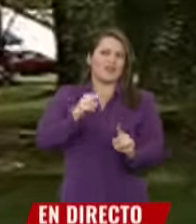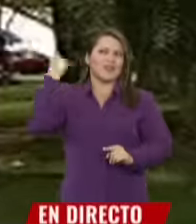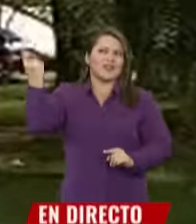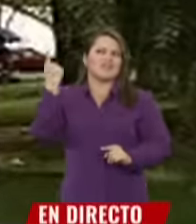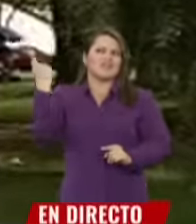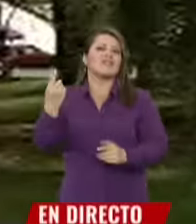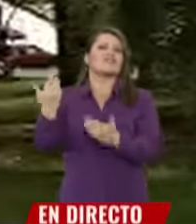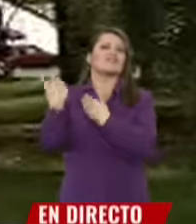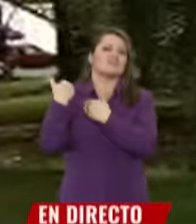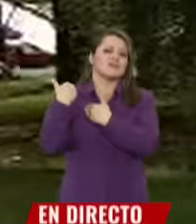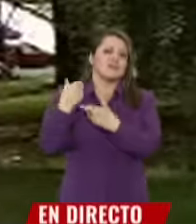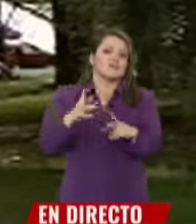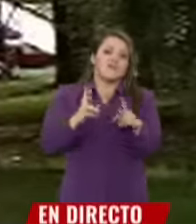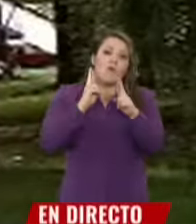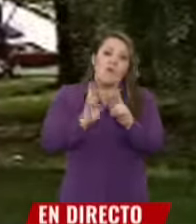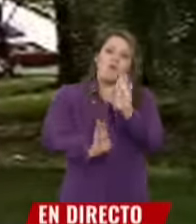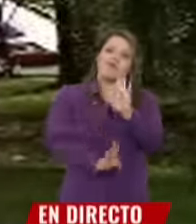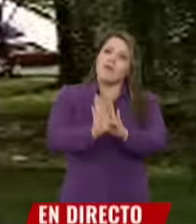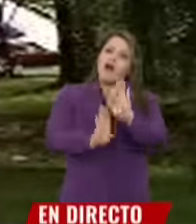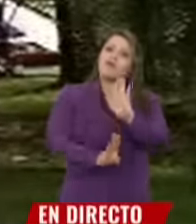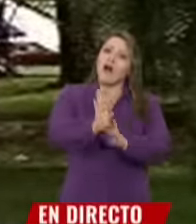Pensamos que y esperamos que se mantenga